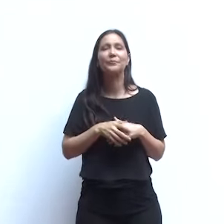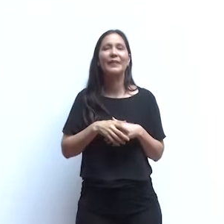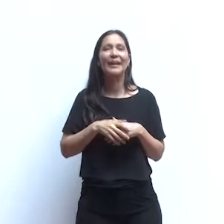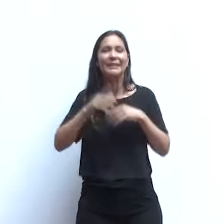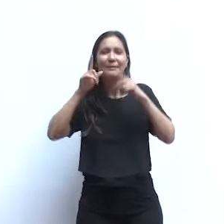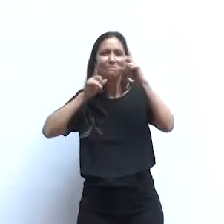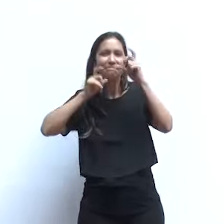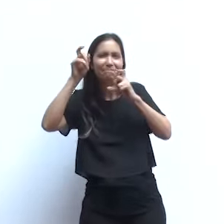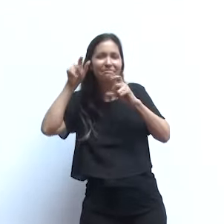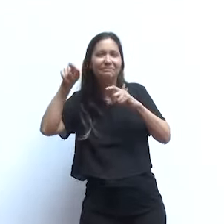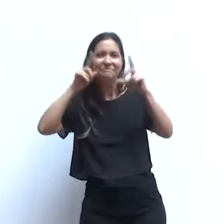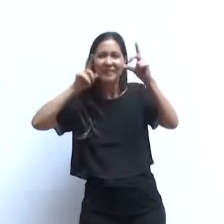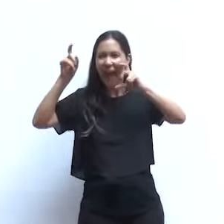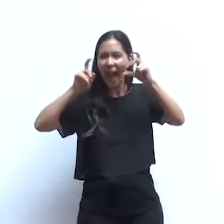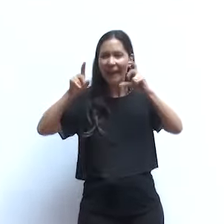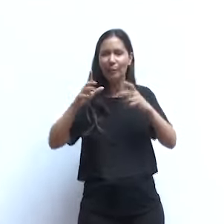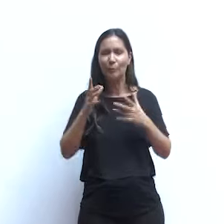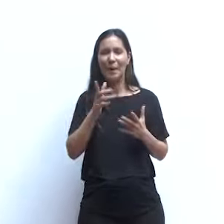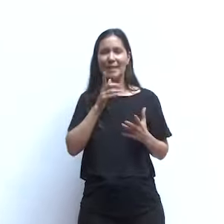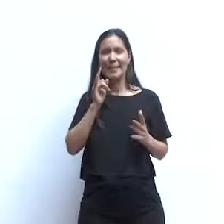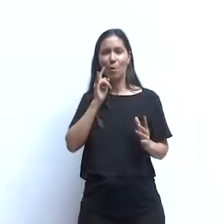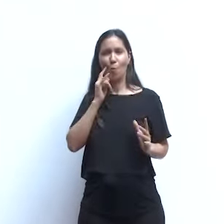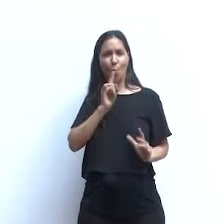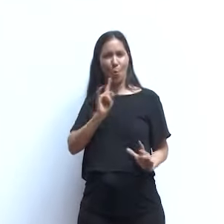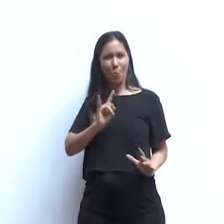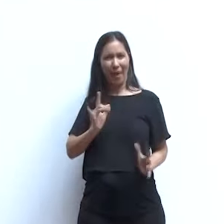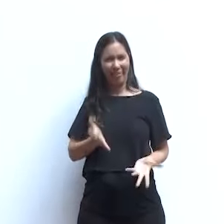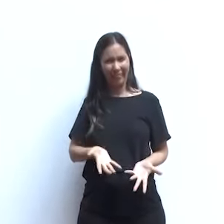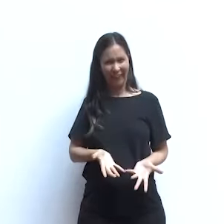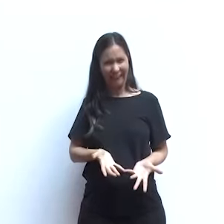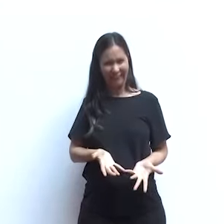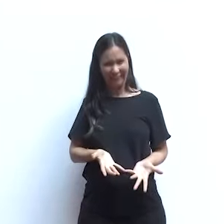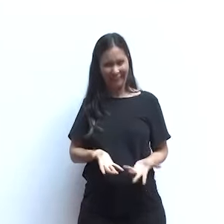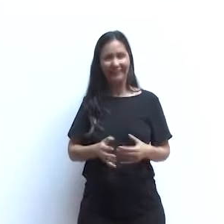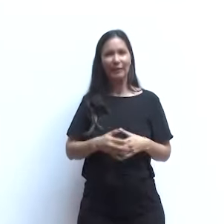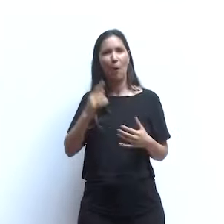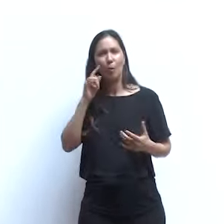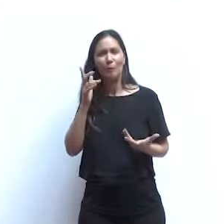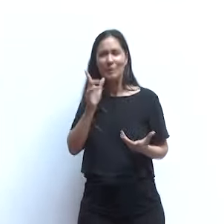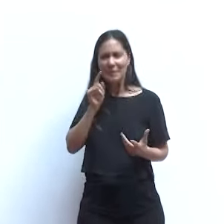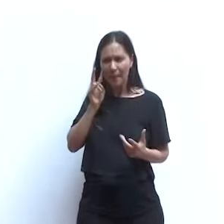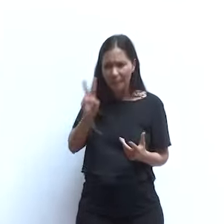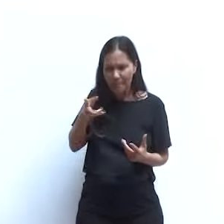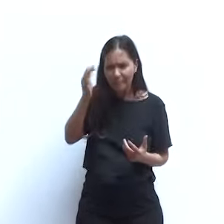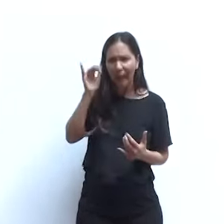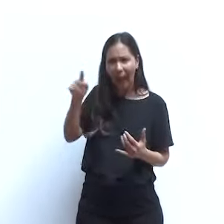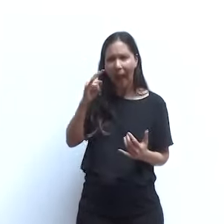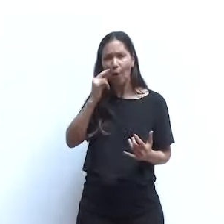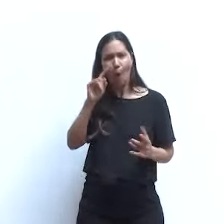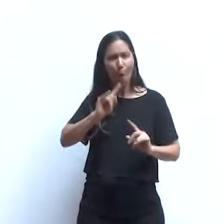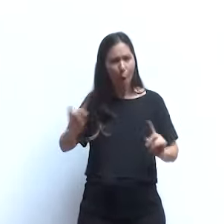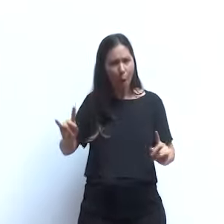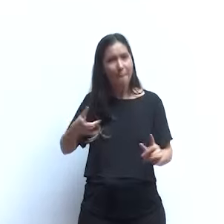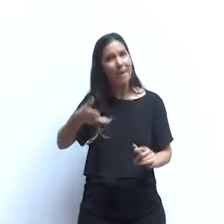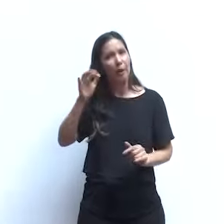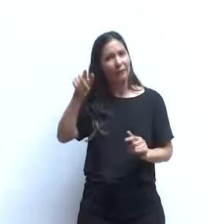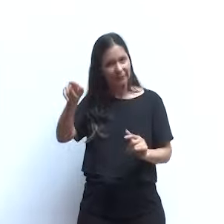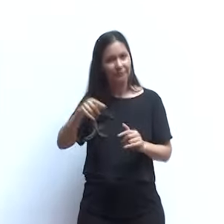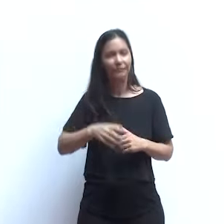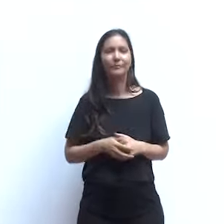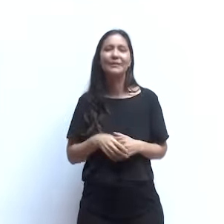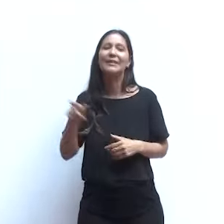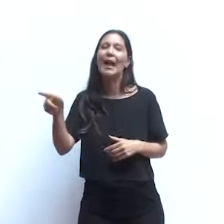mueca una una incomodidad no es decir hay como una señal de incomodidad no Javier le llama en el libro él habla